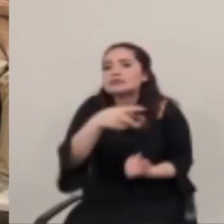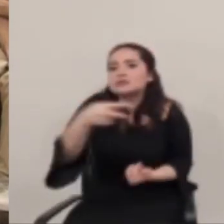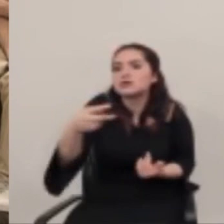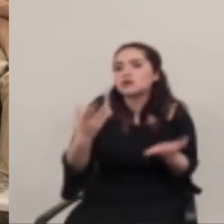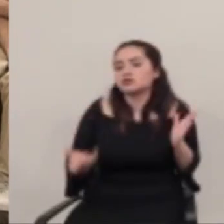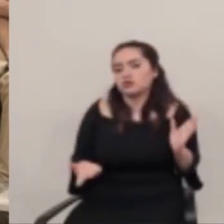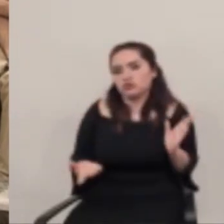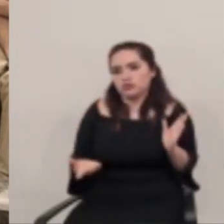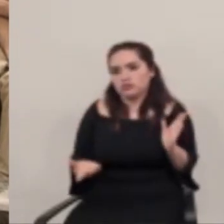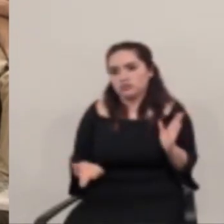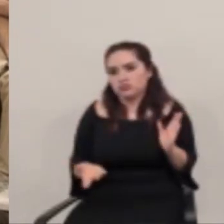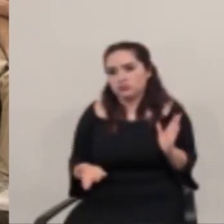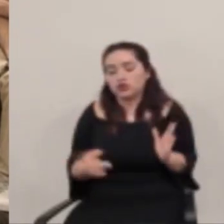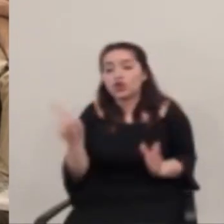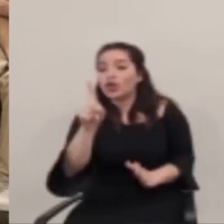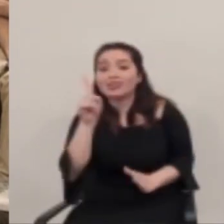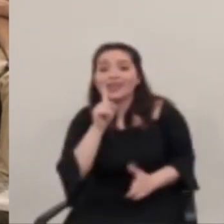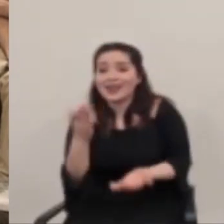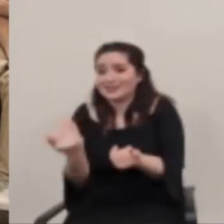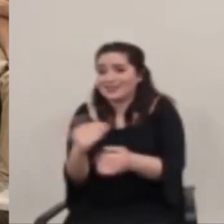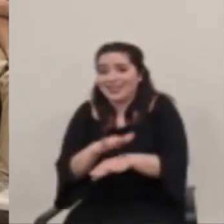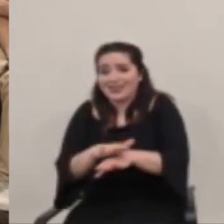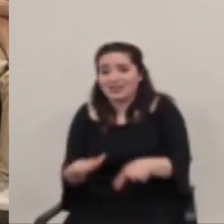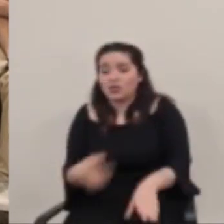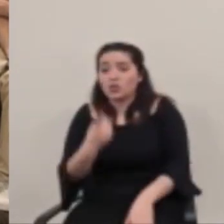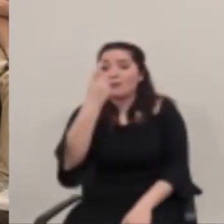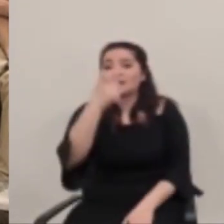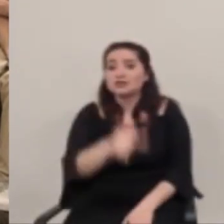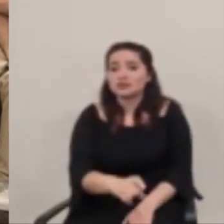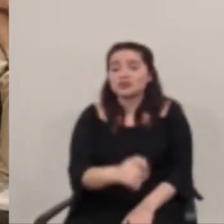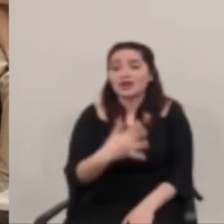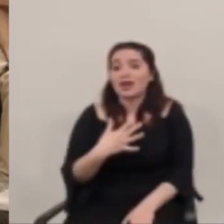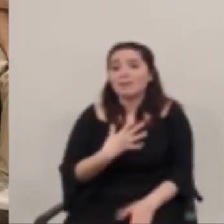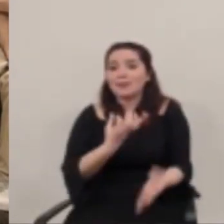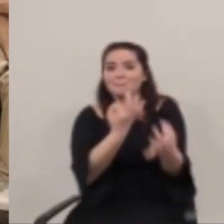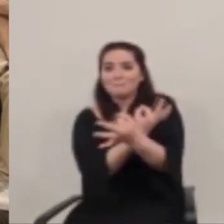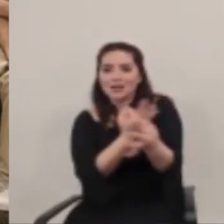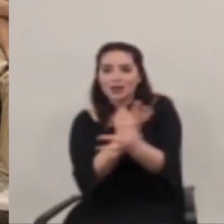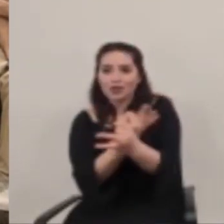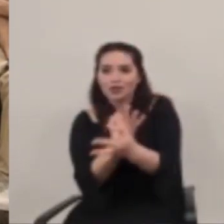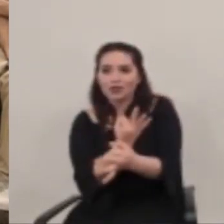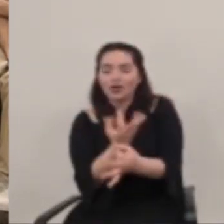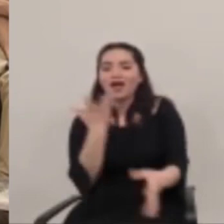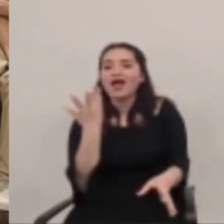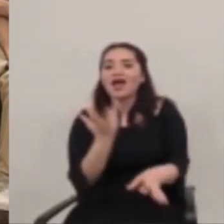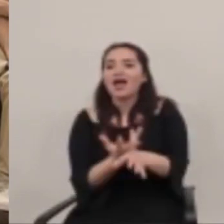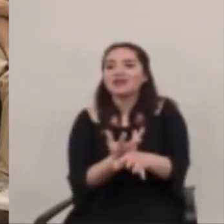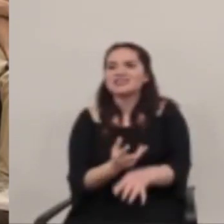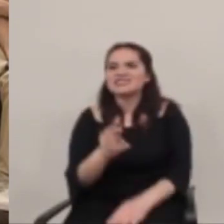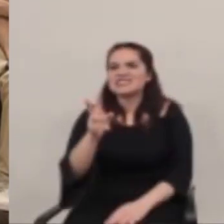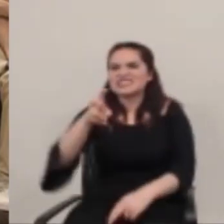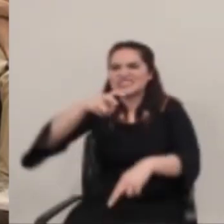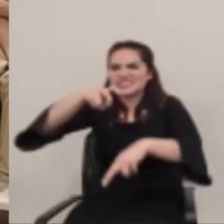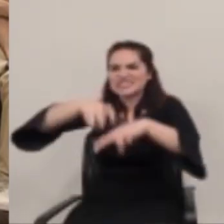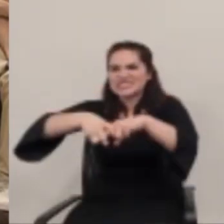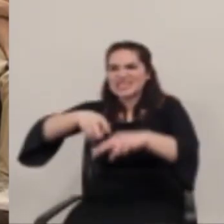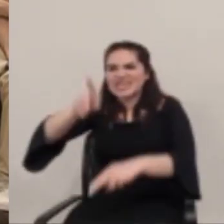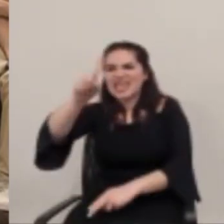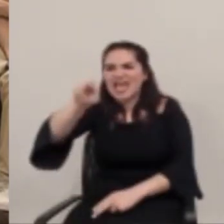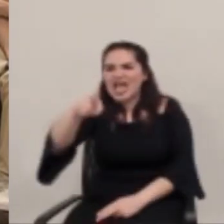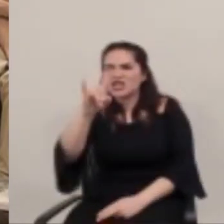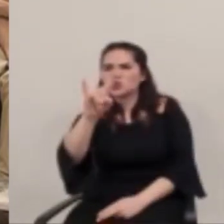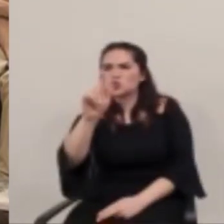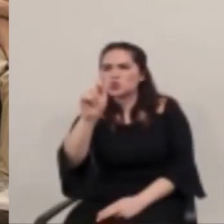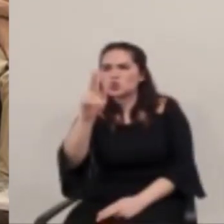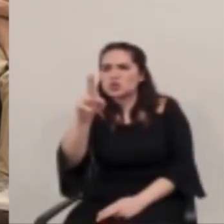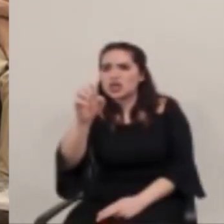que no tienen sexo, no tienen necesidad. Yo me sorprendí con una amiga con la Carito que me explicó que existía el Silla Sutra. Y yo, wow, no sabía. Y,